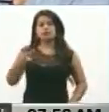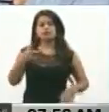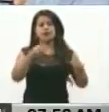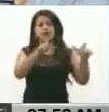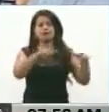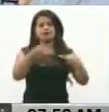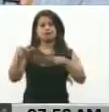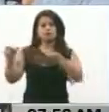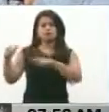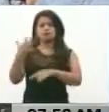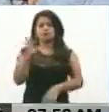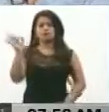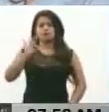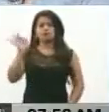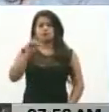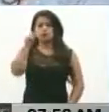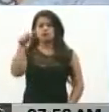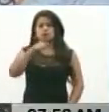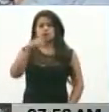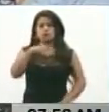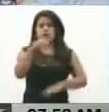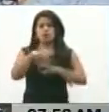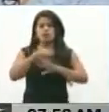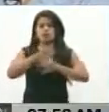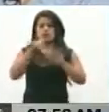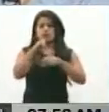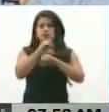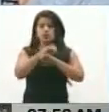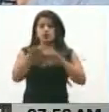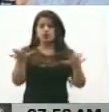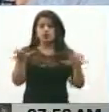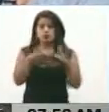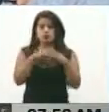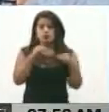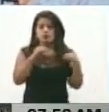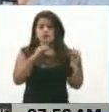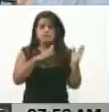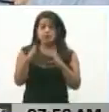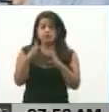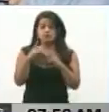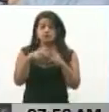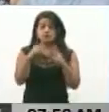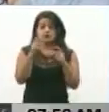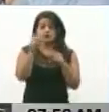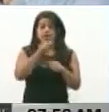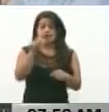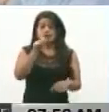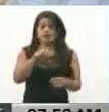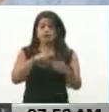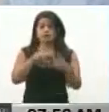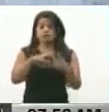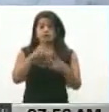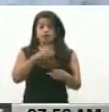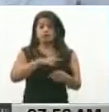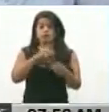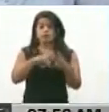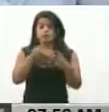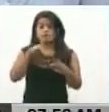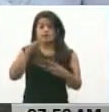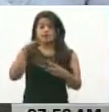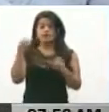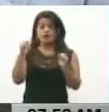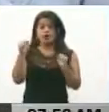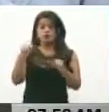el 50% de la población nacional, se está difundiendo la señal de operadoras como Televen, Venevisión, Meridiano.